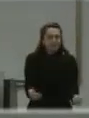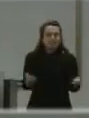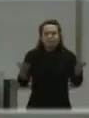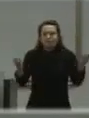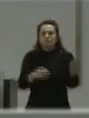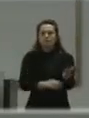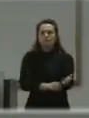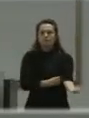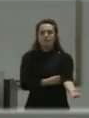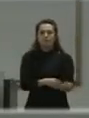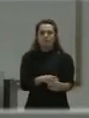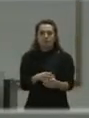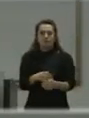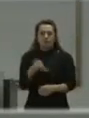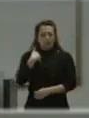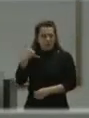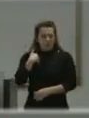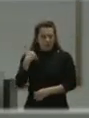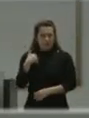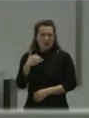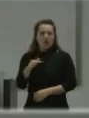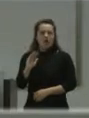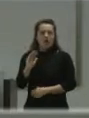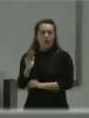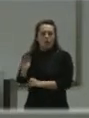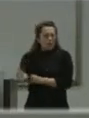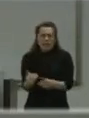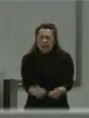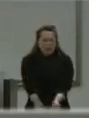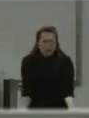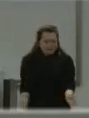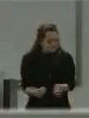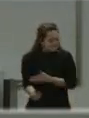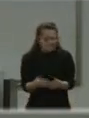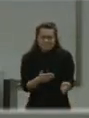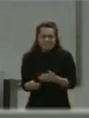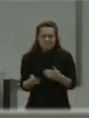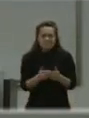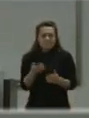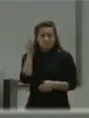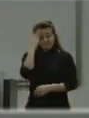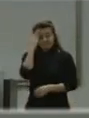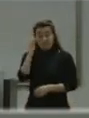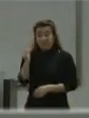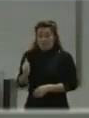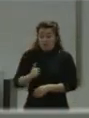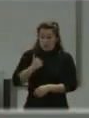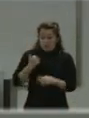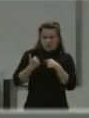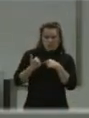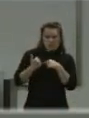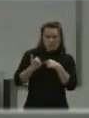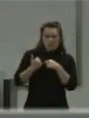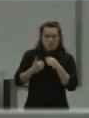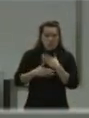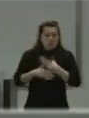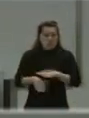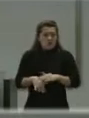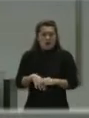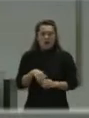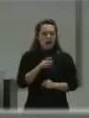ya sea en la etapa de la adolescencia aún la tapa desde pequeños porque realmente la uso de cualquier tipo no